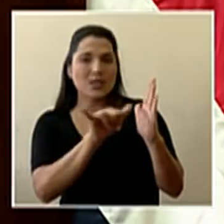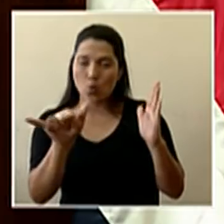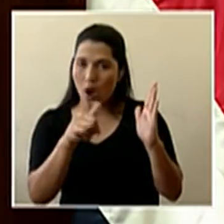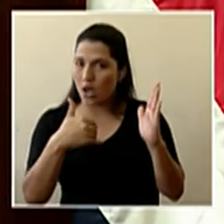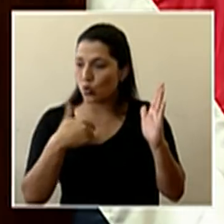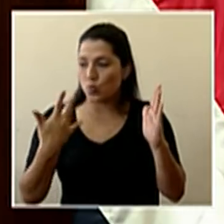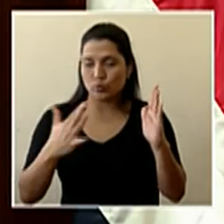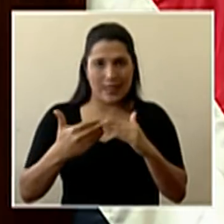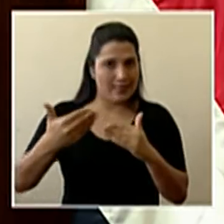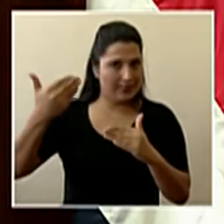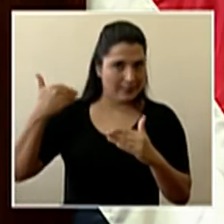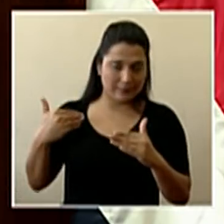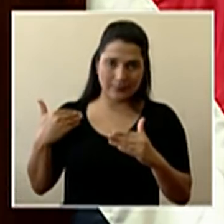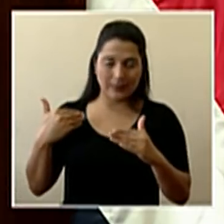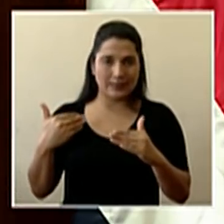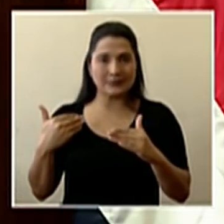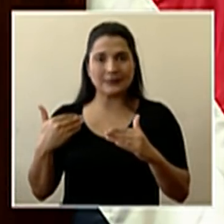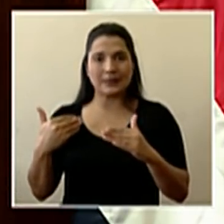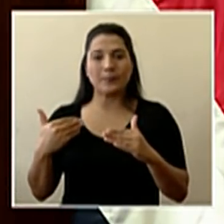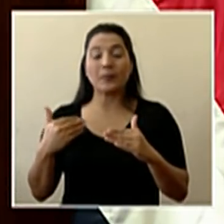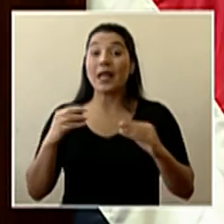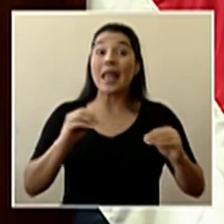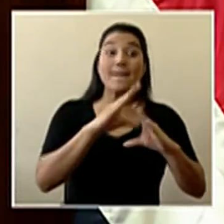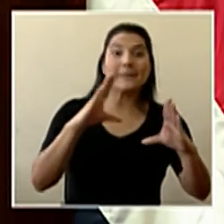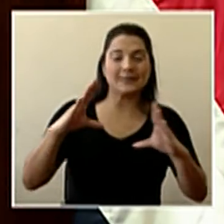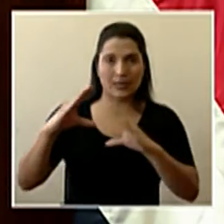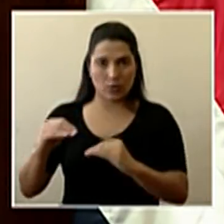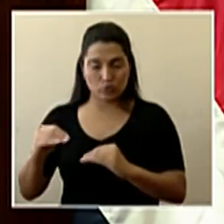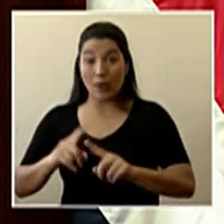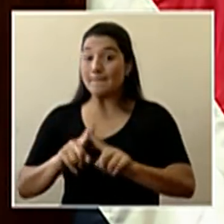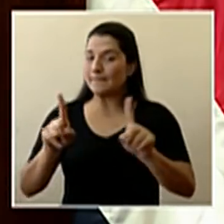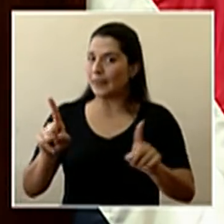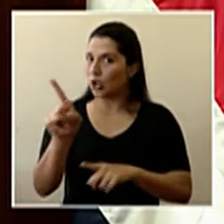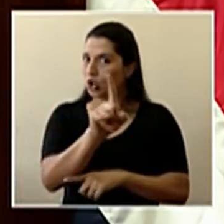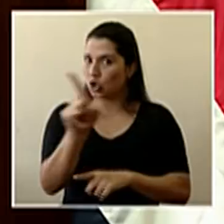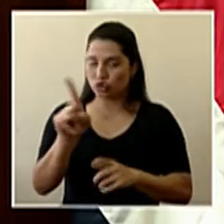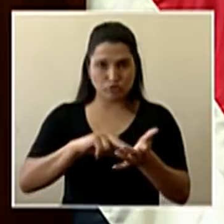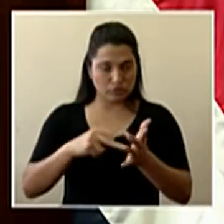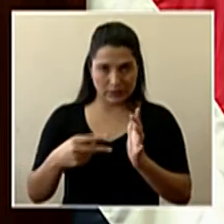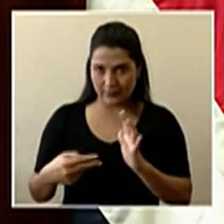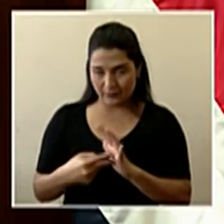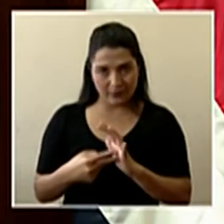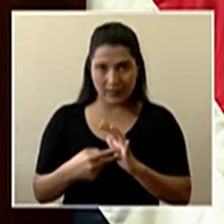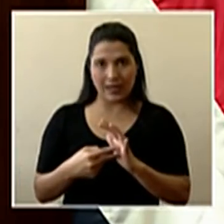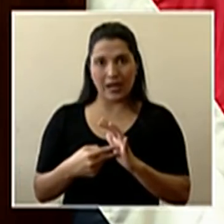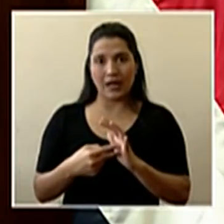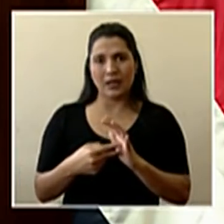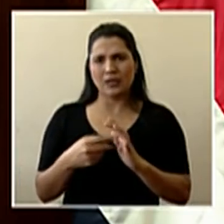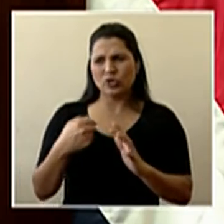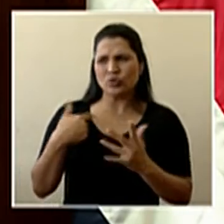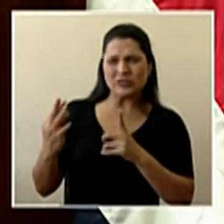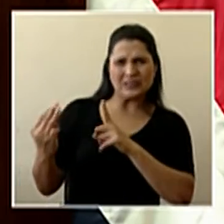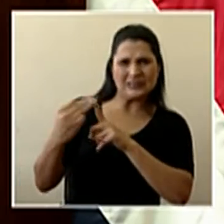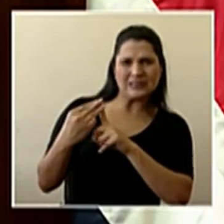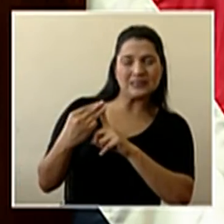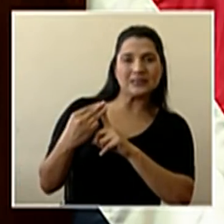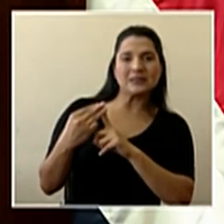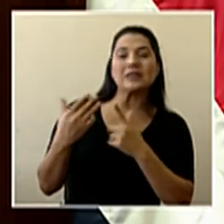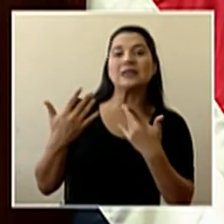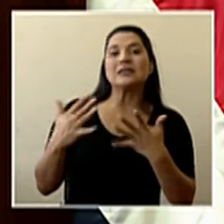tanto al día como para la noche. Pero no es que yo, de todos modos, y como tengo una consulta acá, que ya de todos modos la